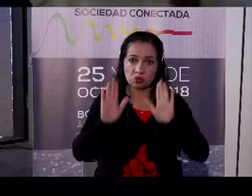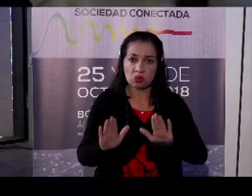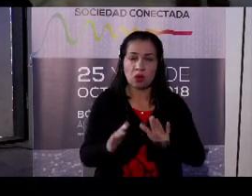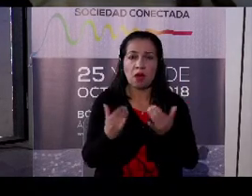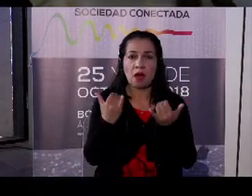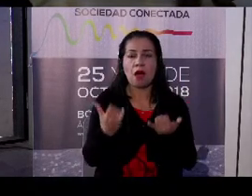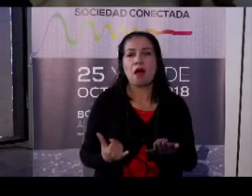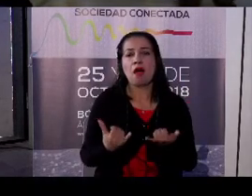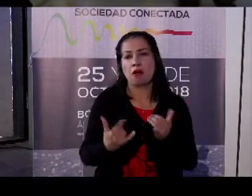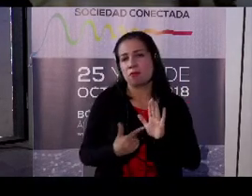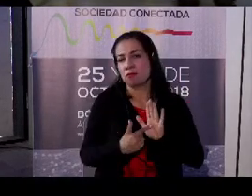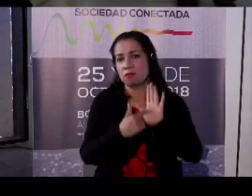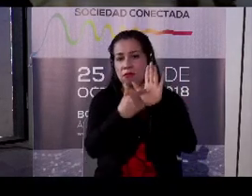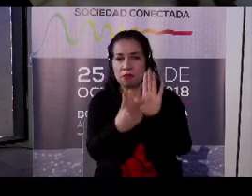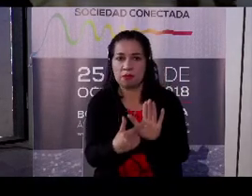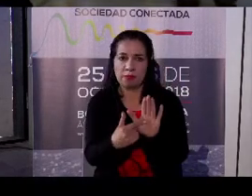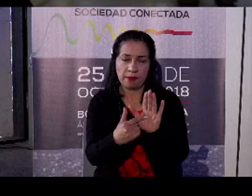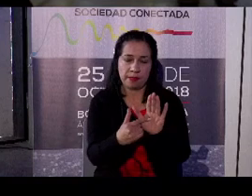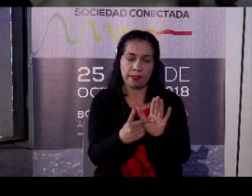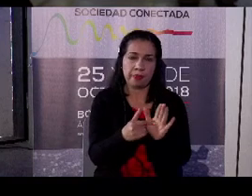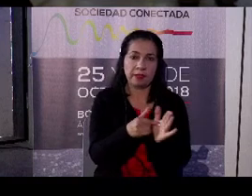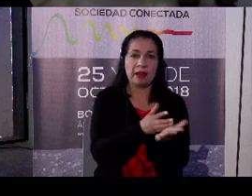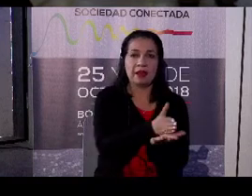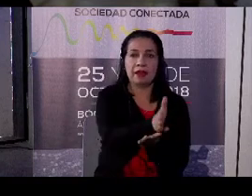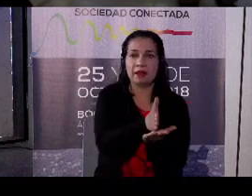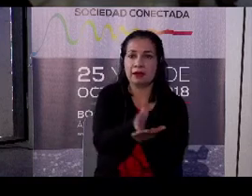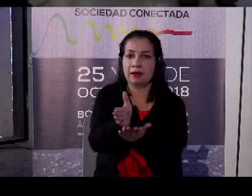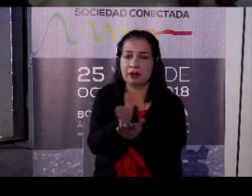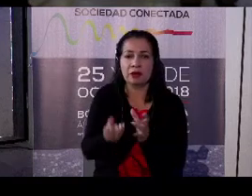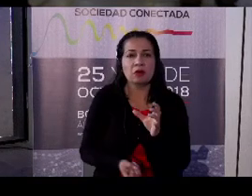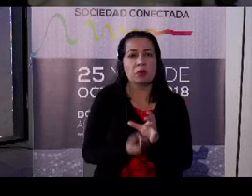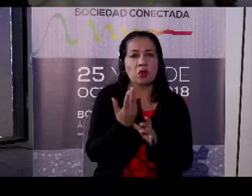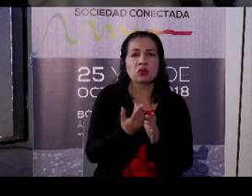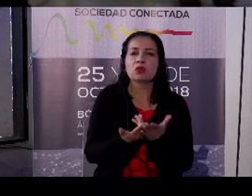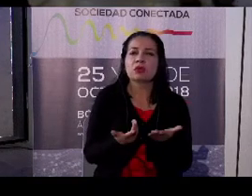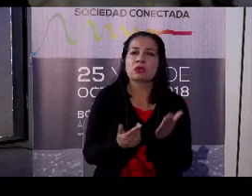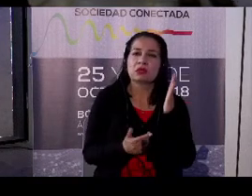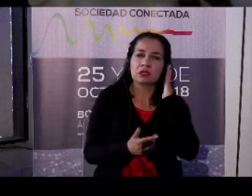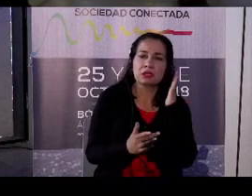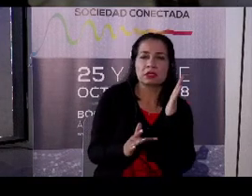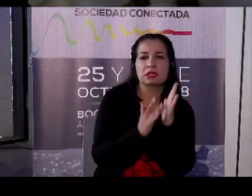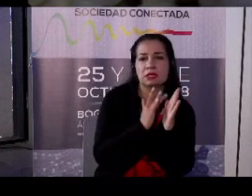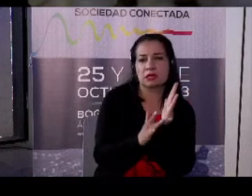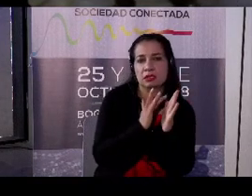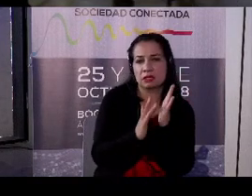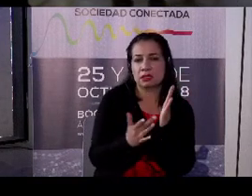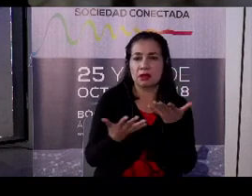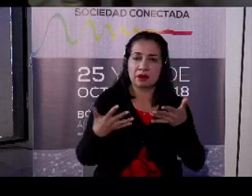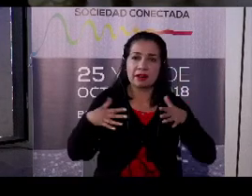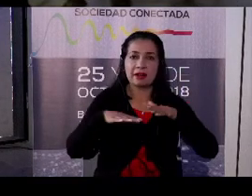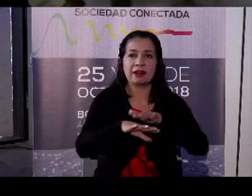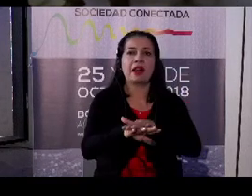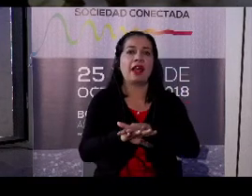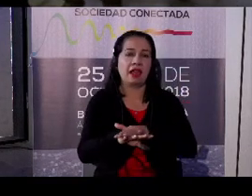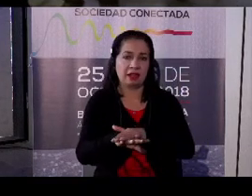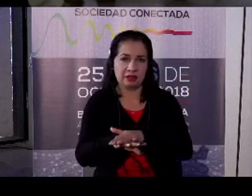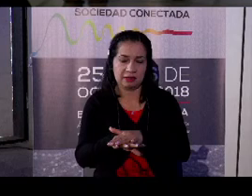presente en diferentes líneas de productos celulares hasta redes